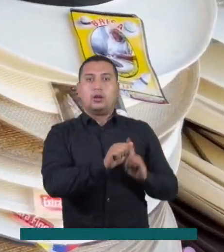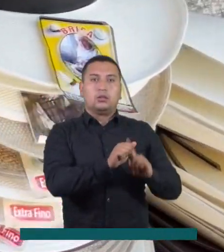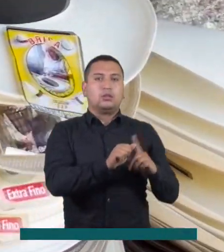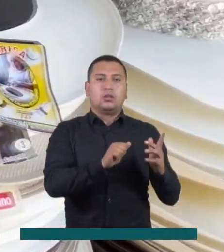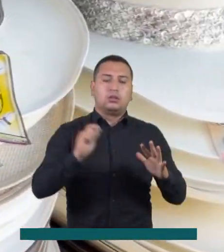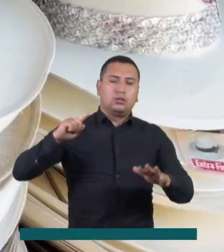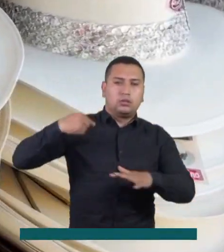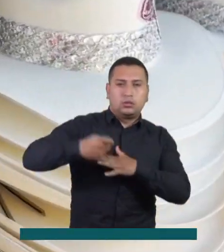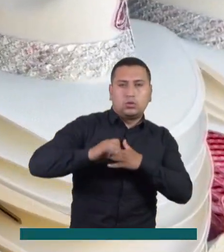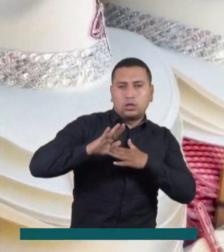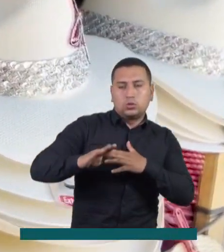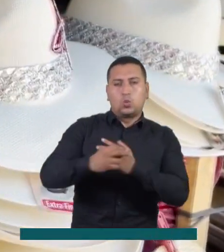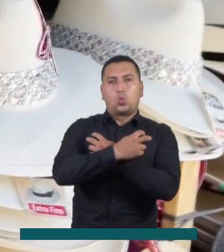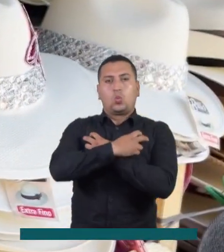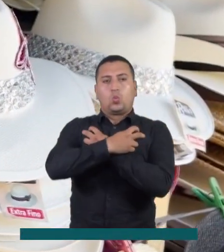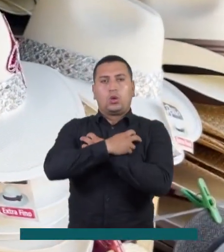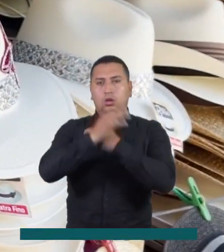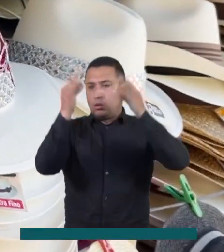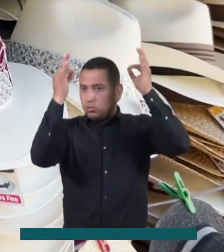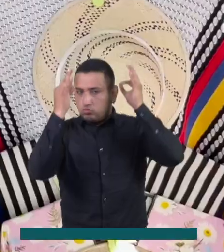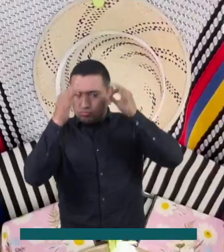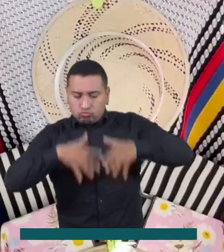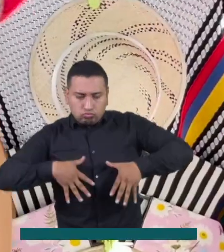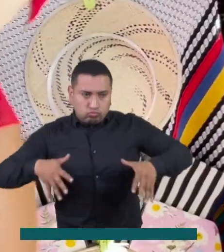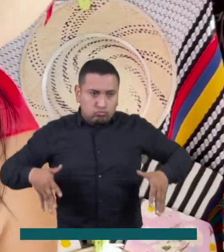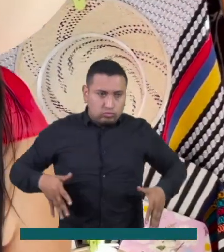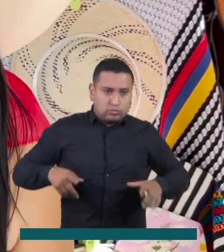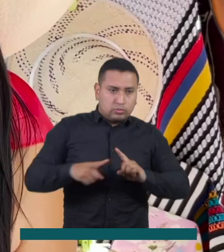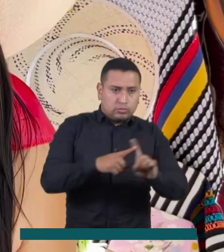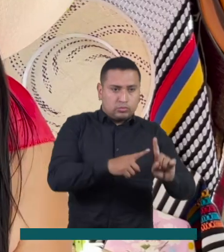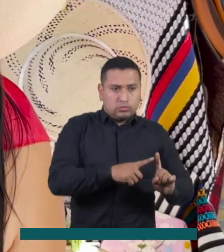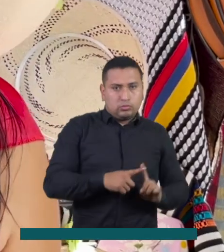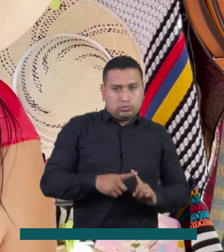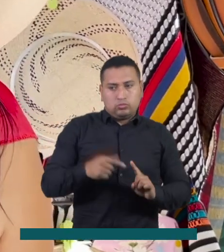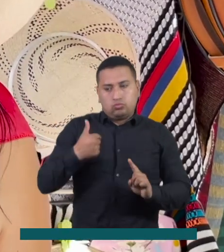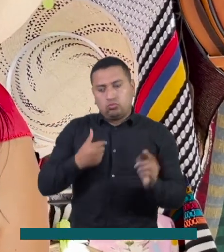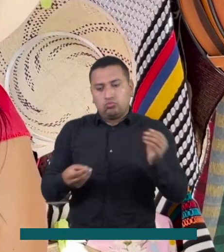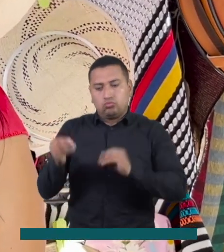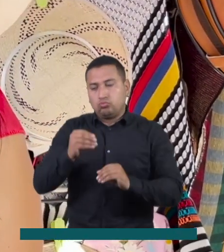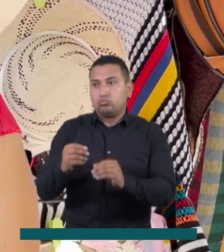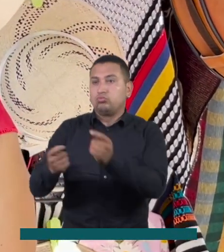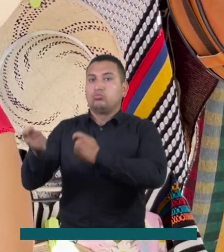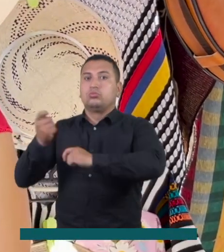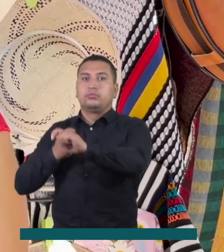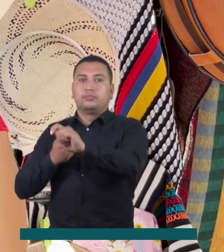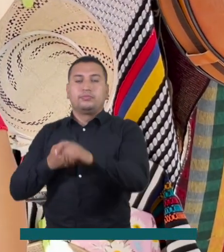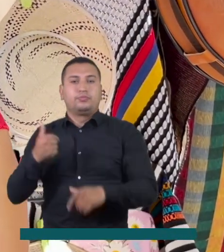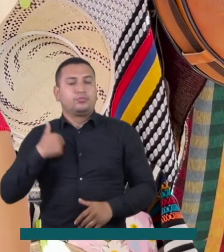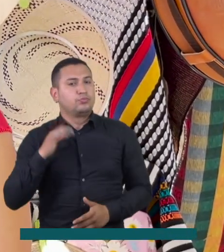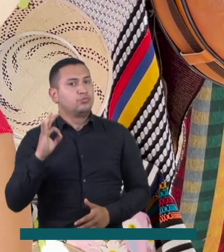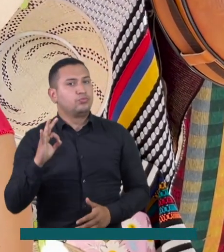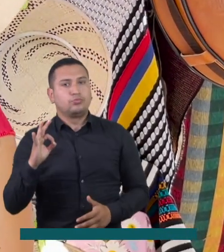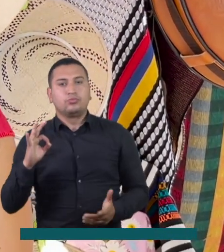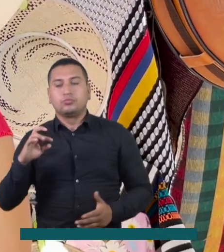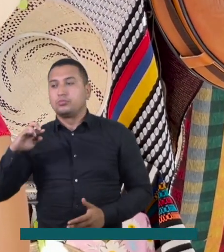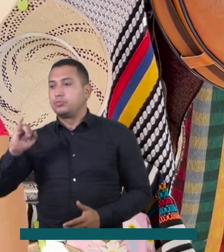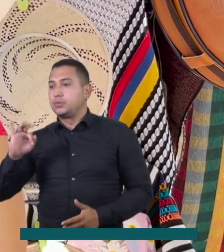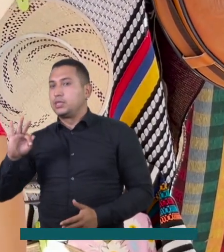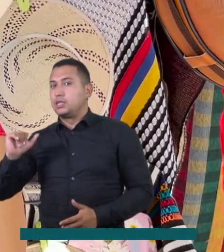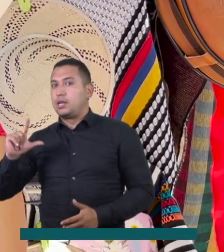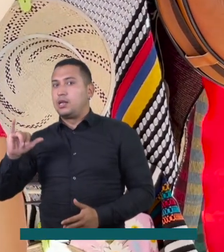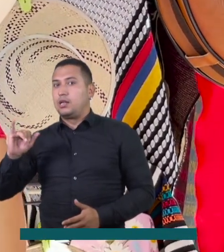hechas sombreros, ponchos y rabo y gallos. Vengo de Pitalito, Huila, vengo a las fiestas de Neiva a trabajar,